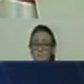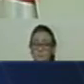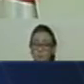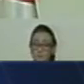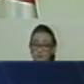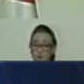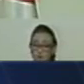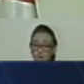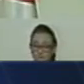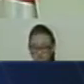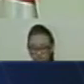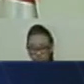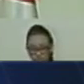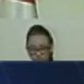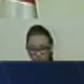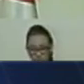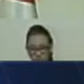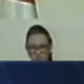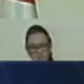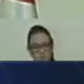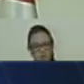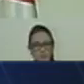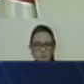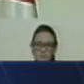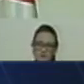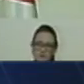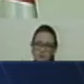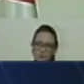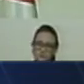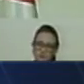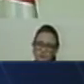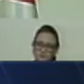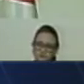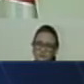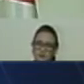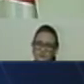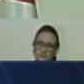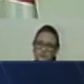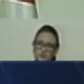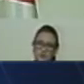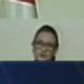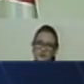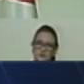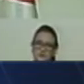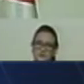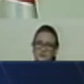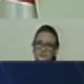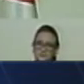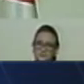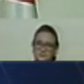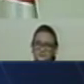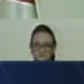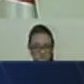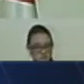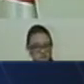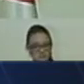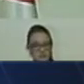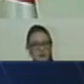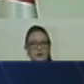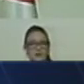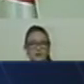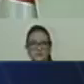Patriótico. Soy candidato del pueblo, humilde, luchador, de los patriotas, de los revolucionarios. Y aquí estoy de pie,